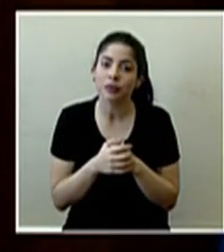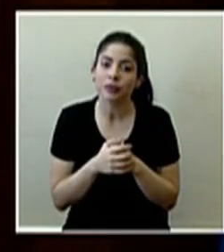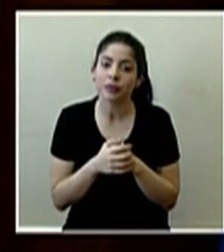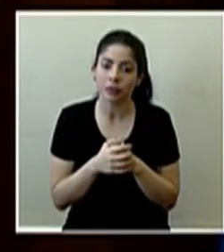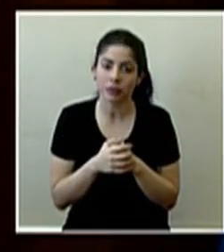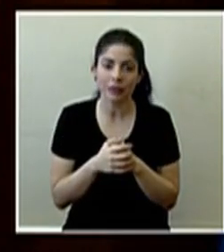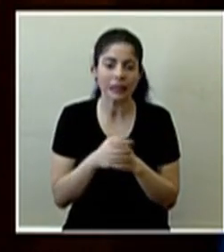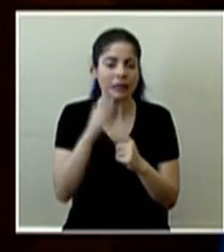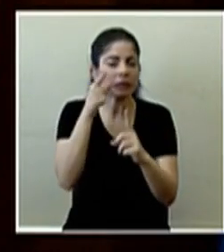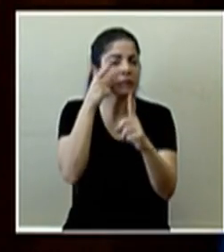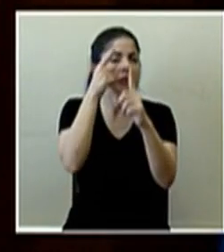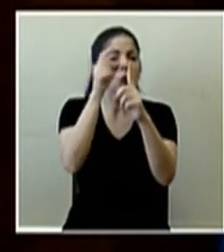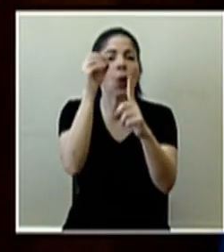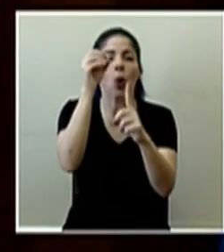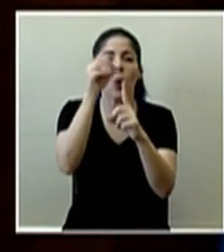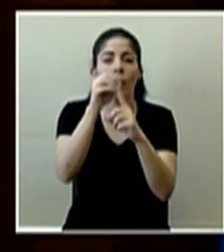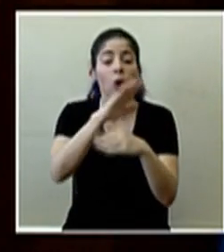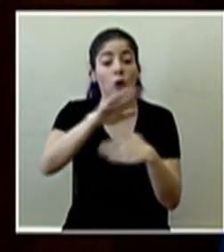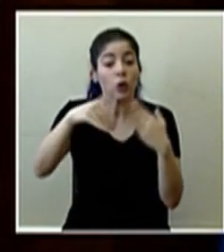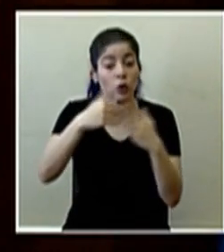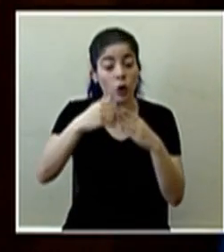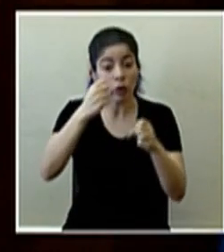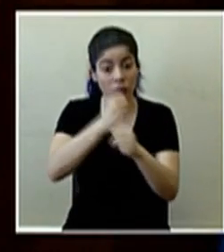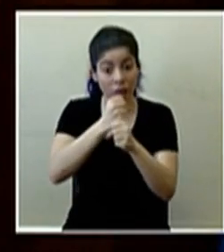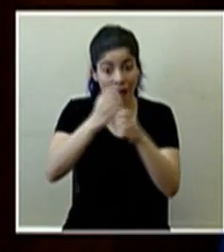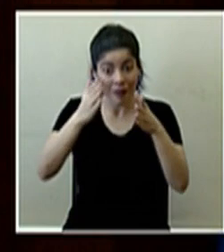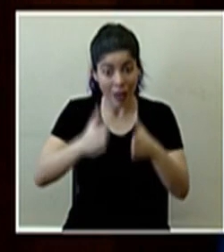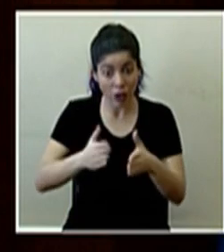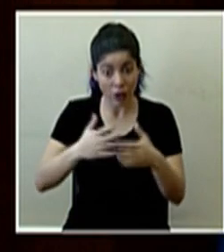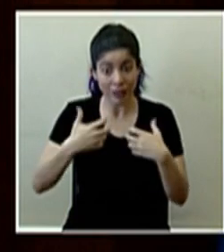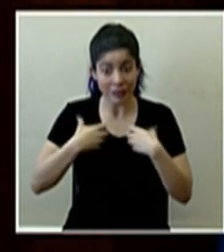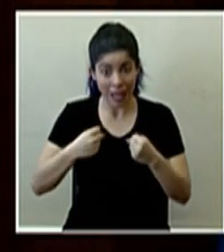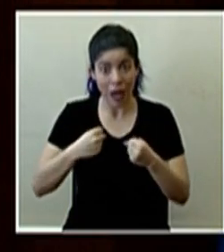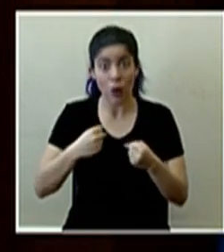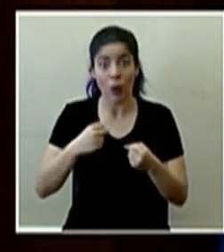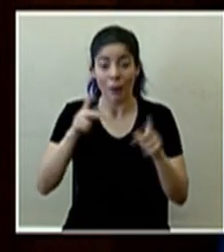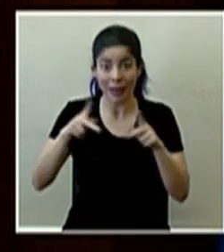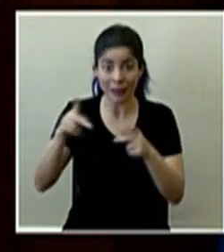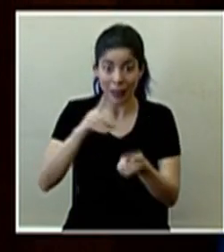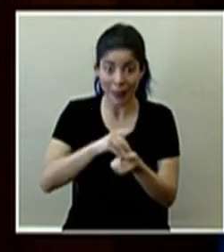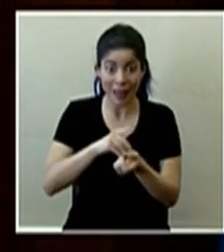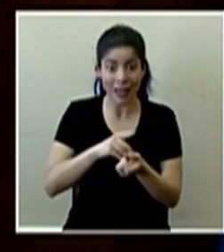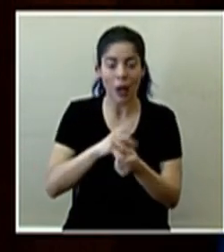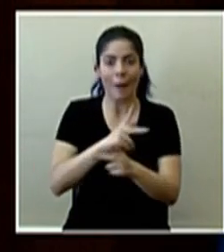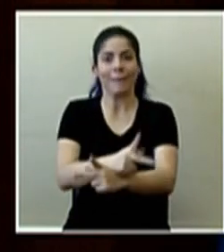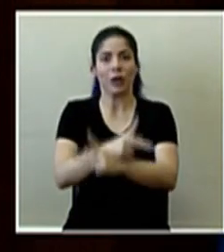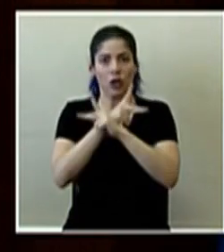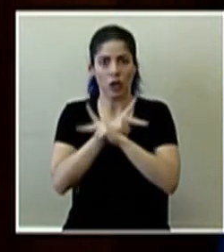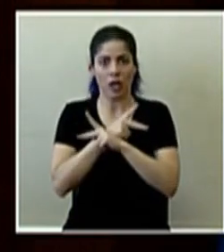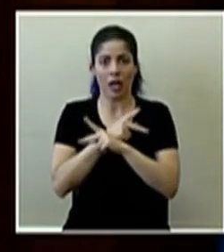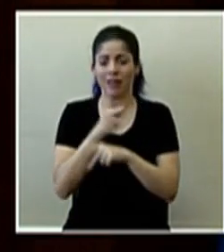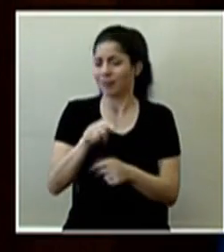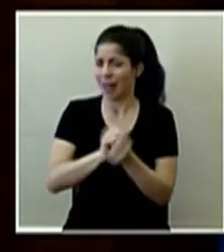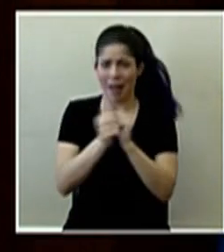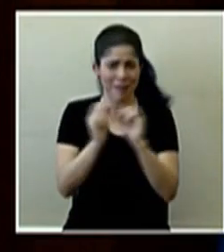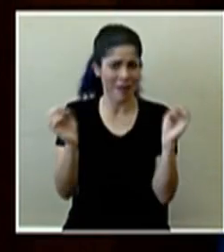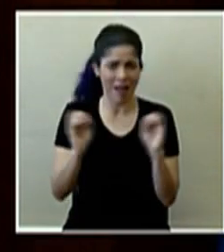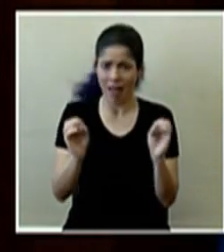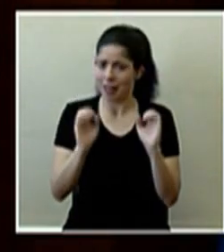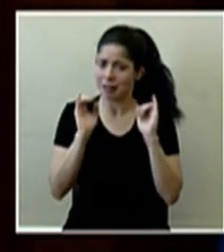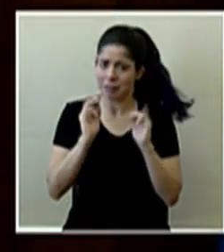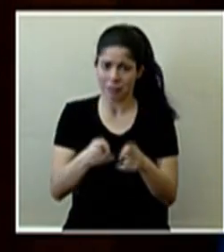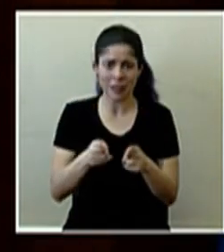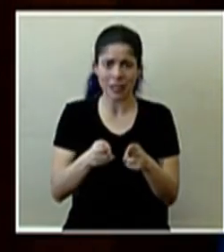la consigna es proteger a todo el personal médico, ¿verdad? Eso no cambia. Y no prevemos una